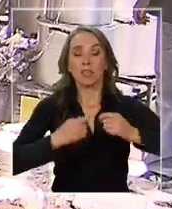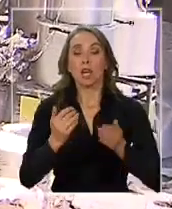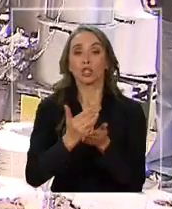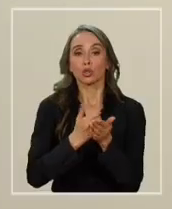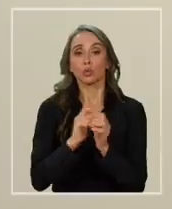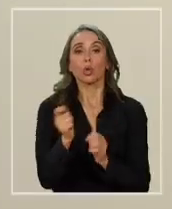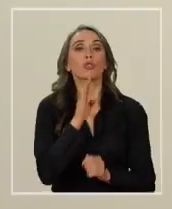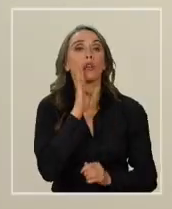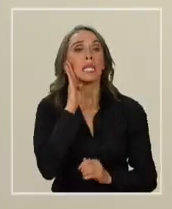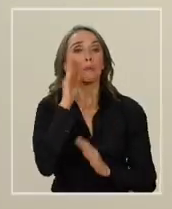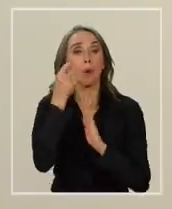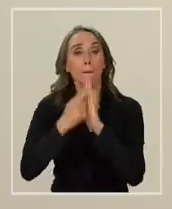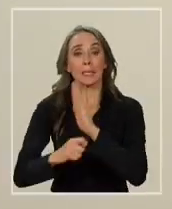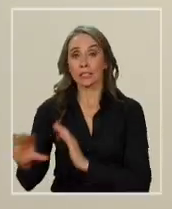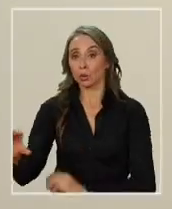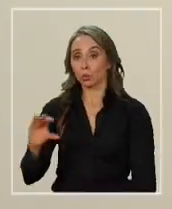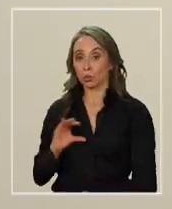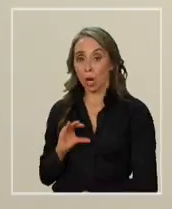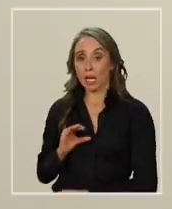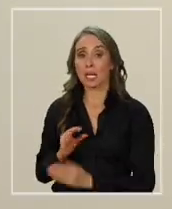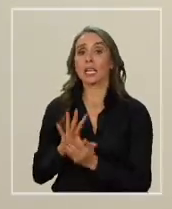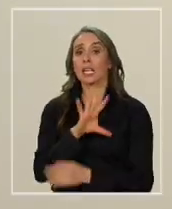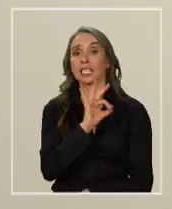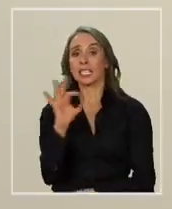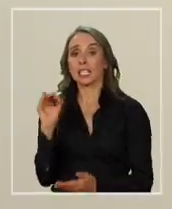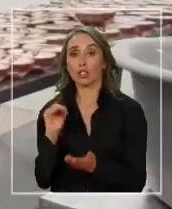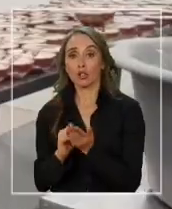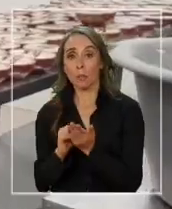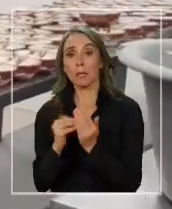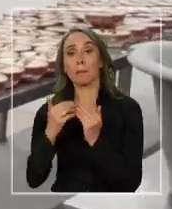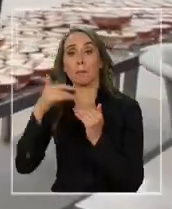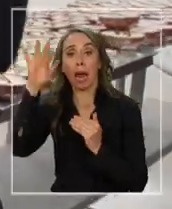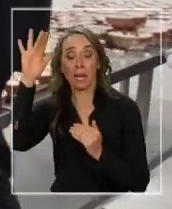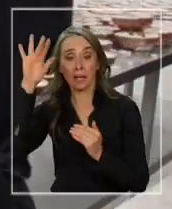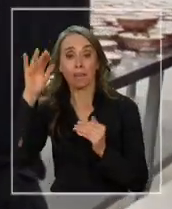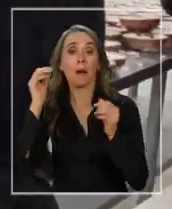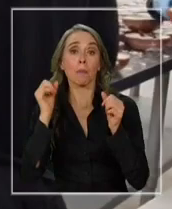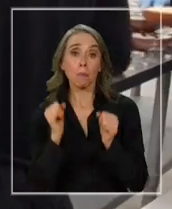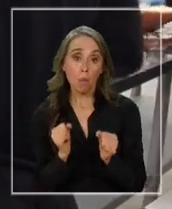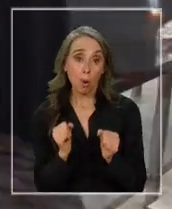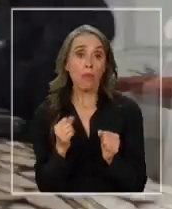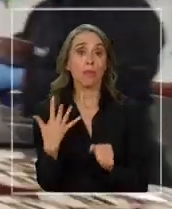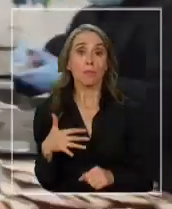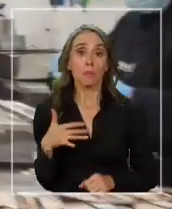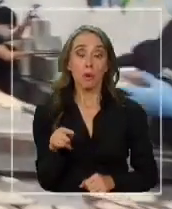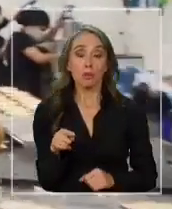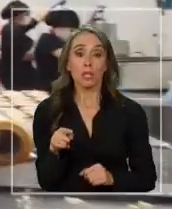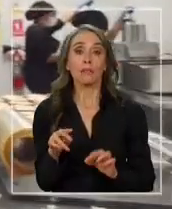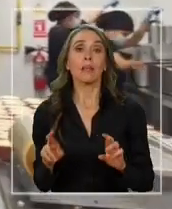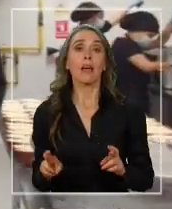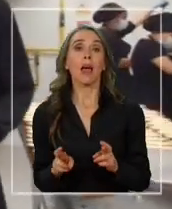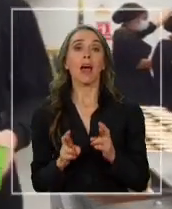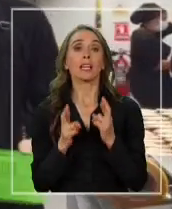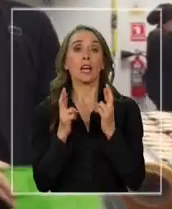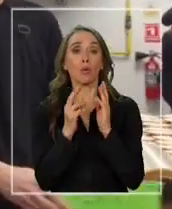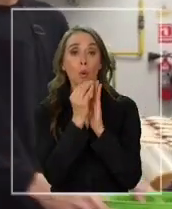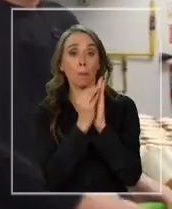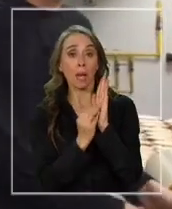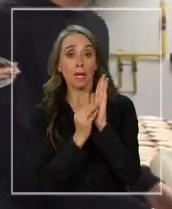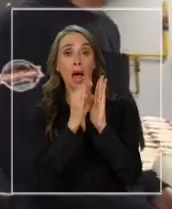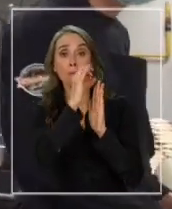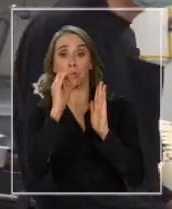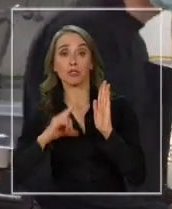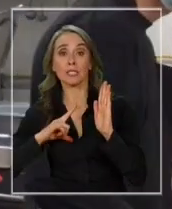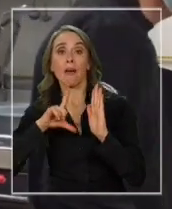remuneraciones líquidas mensuales que parten en los 500 mil pesos. Una opción que puede ser clave para ir recuperando la cifra de